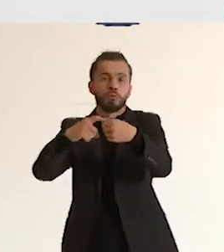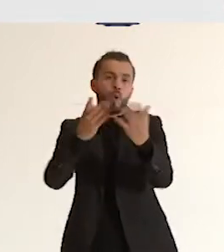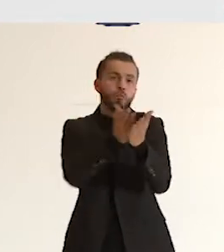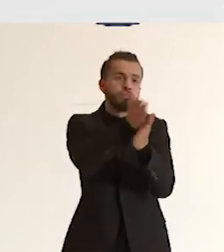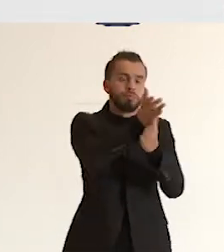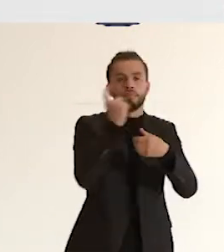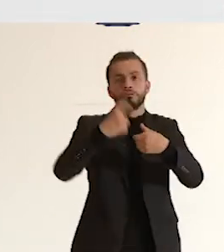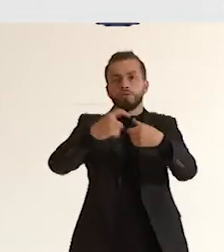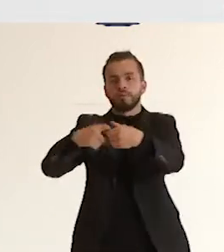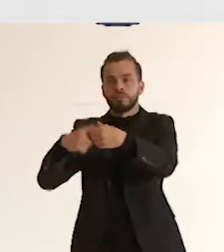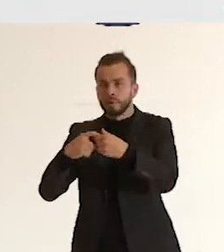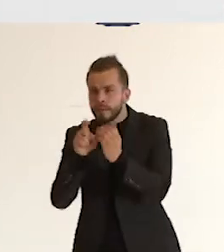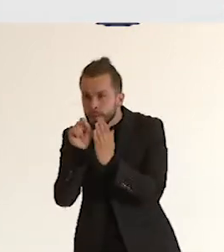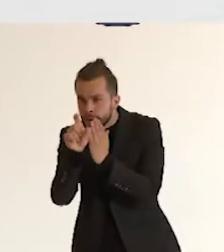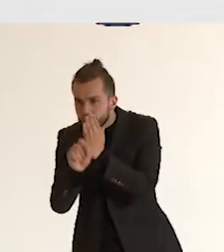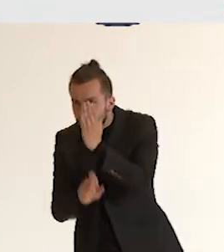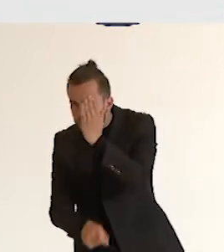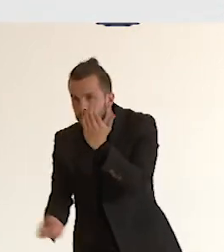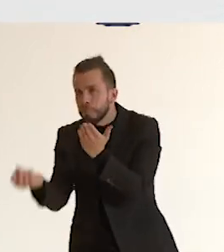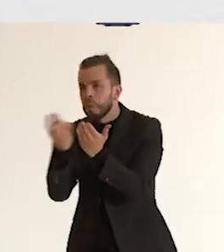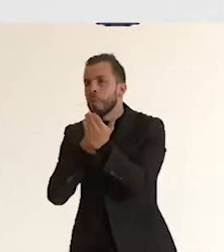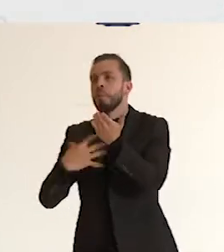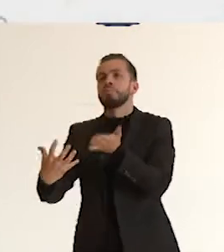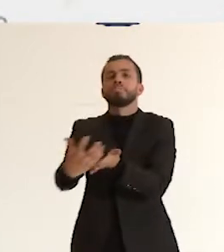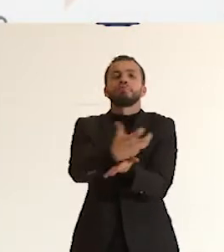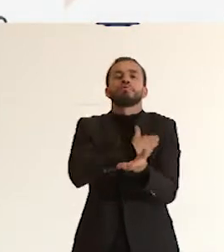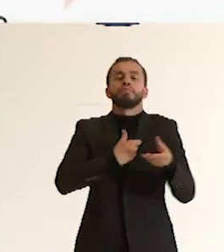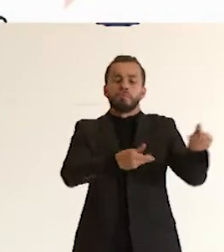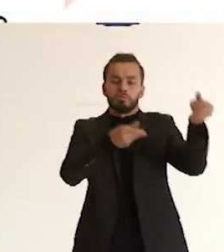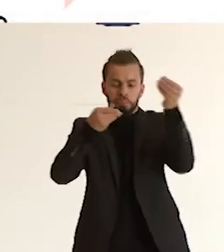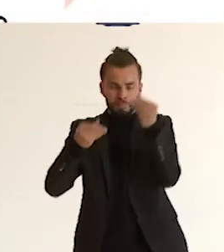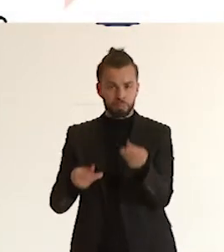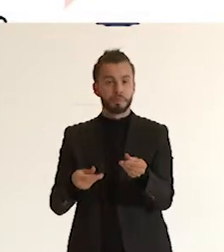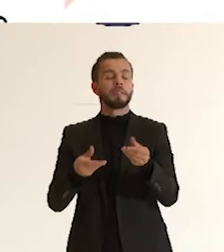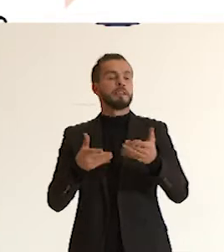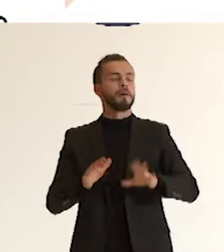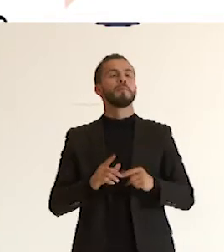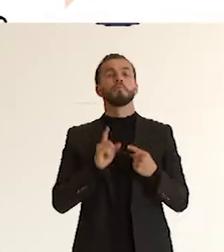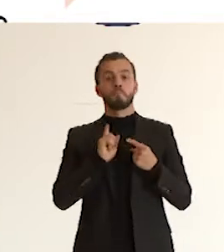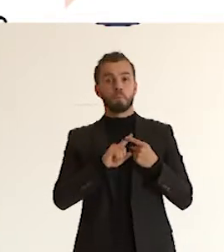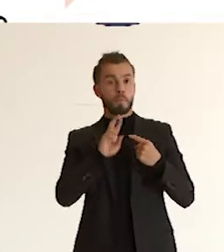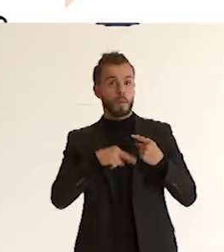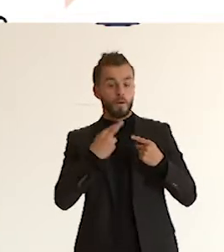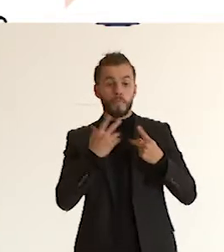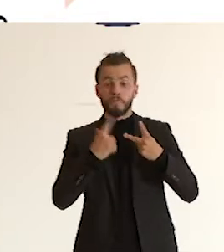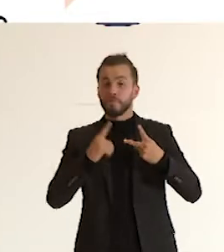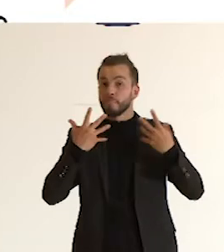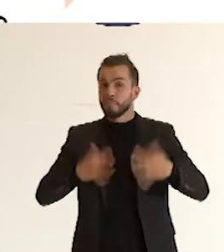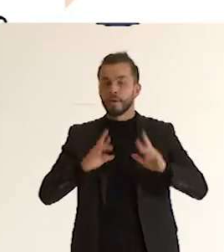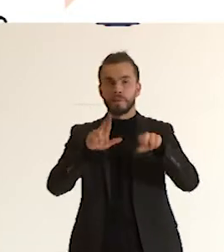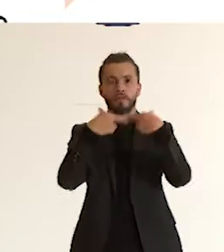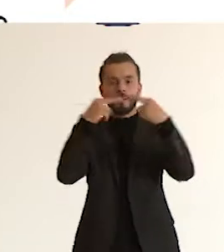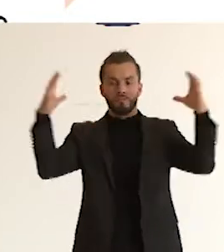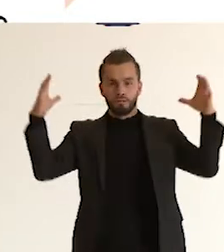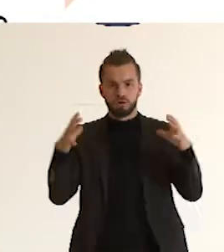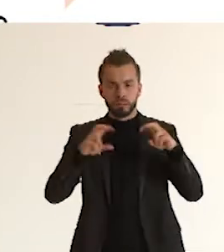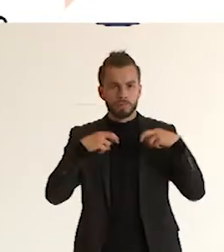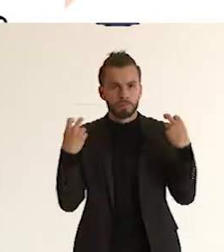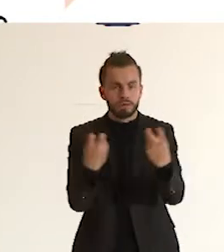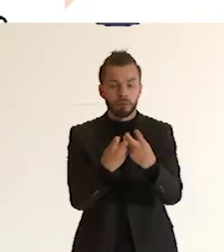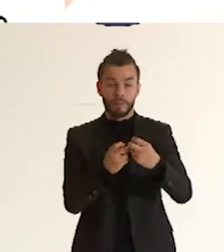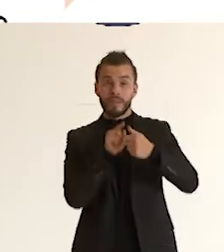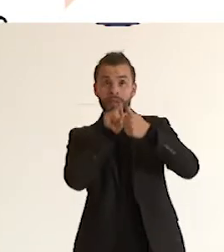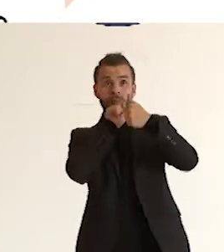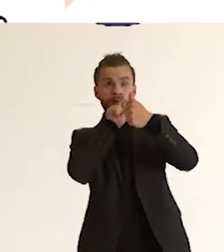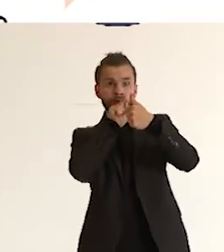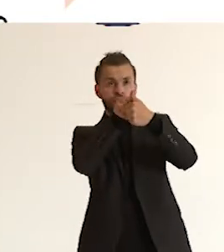salió entonces una segunda una segunda un segundo momento en donde identificamos ya no los seis objetivos